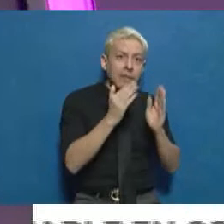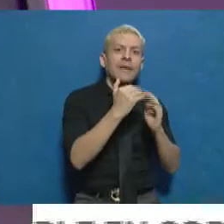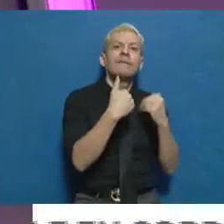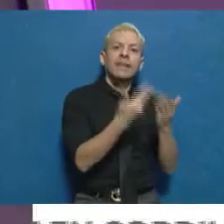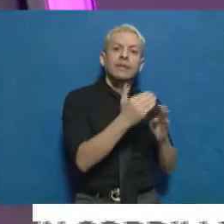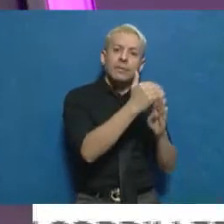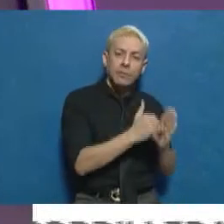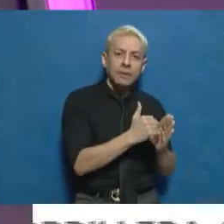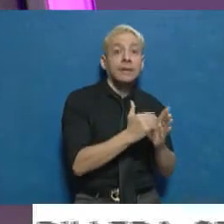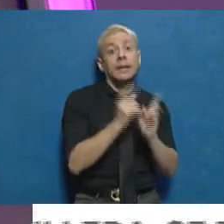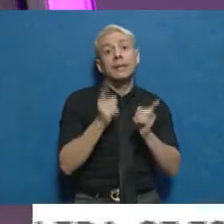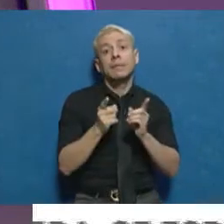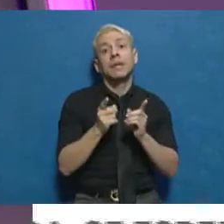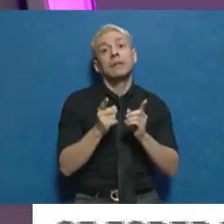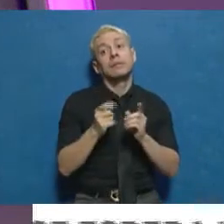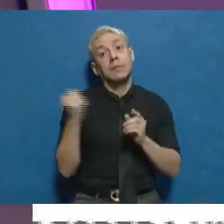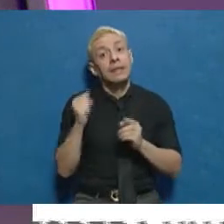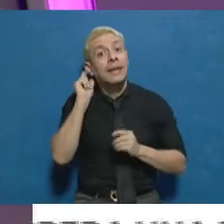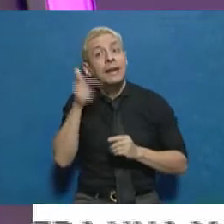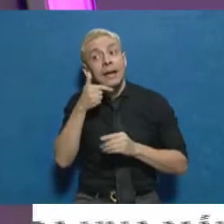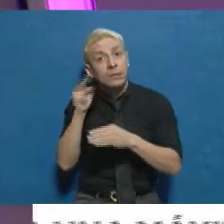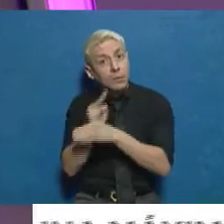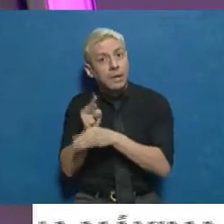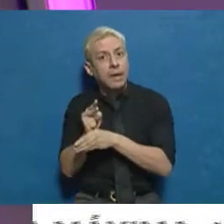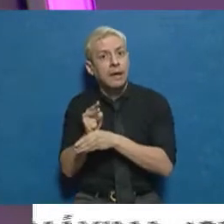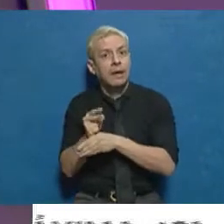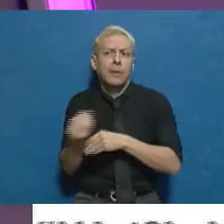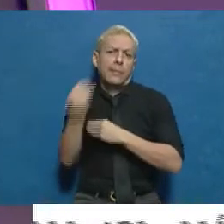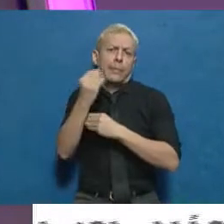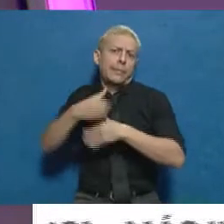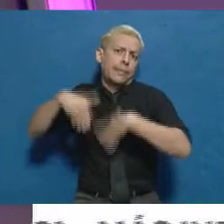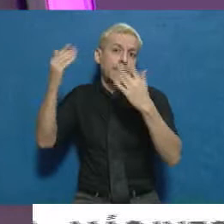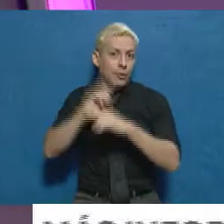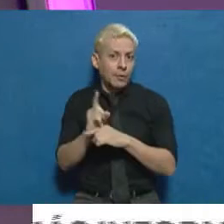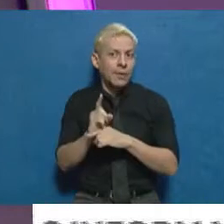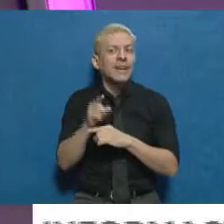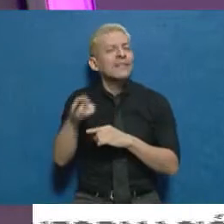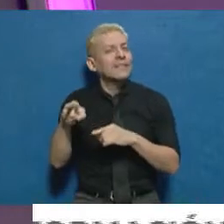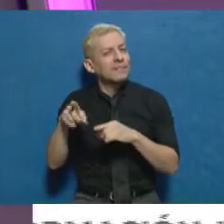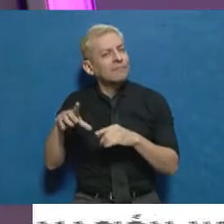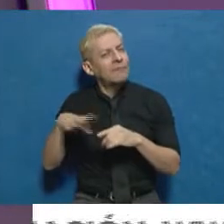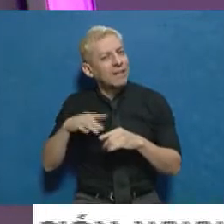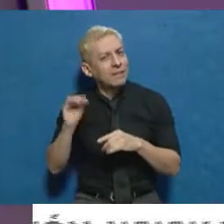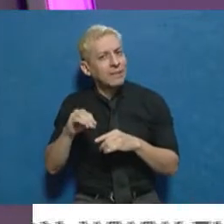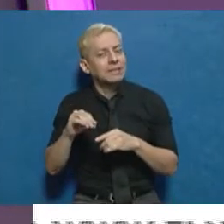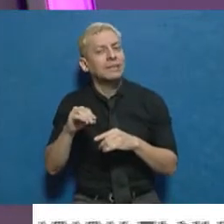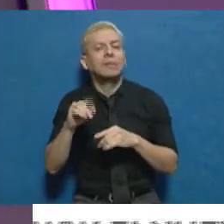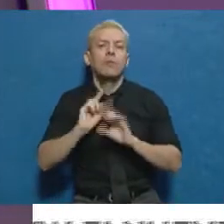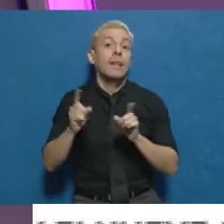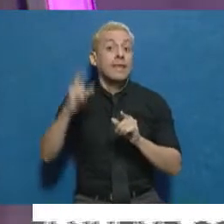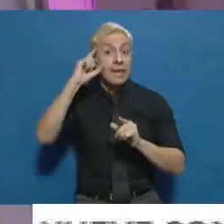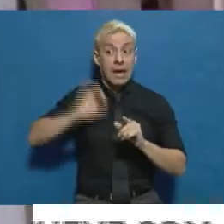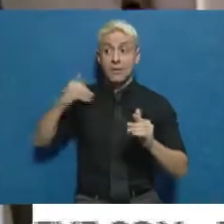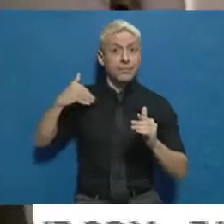beneficio por ser un poco más eficiente en el uso energético. En este caso no se está planteando, pero así todo, dicen que durante los próximos 10 años se va